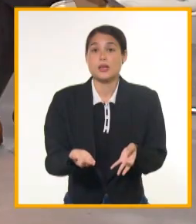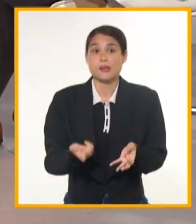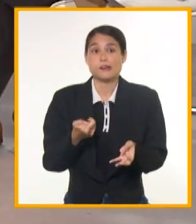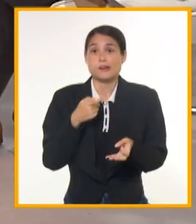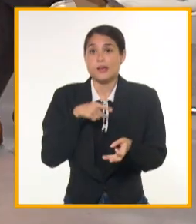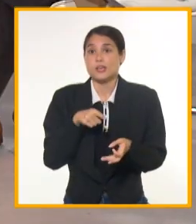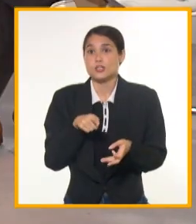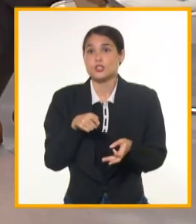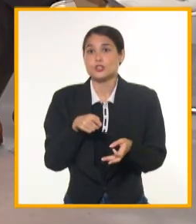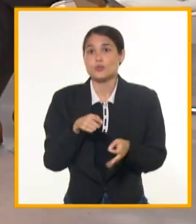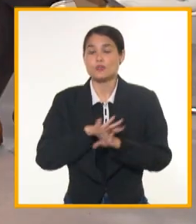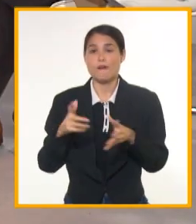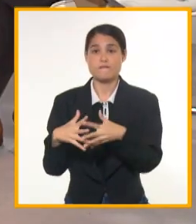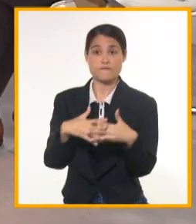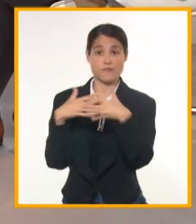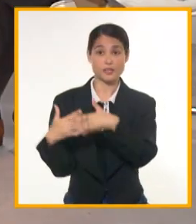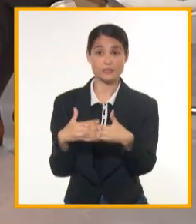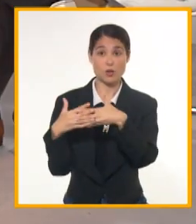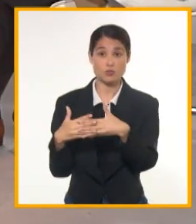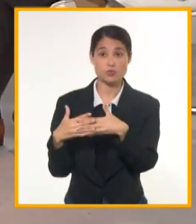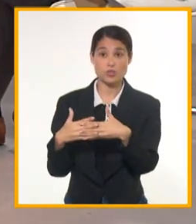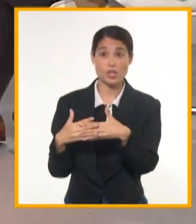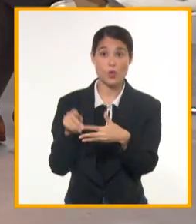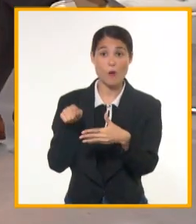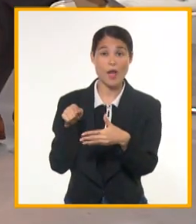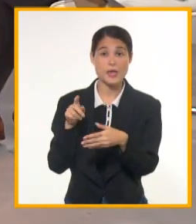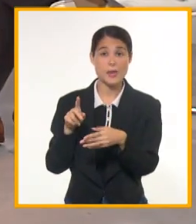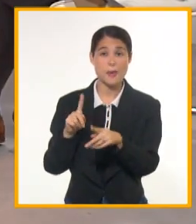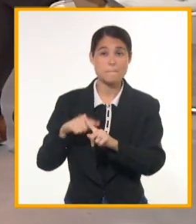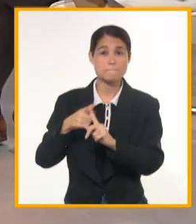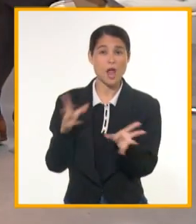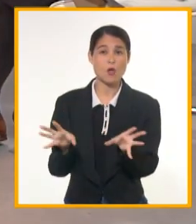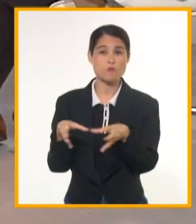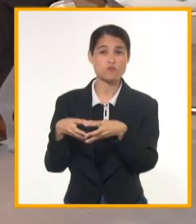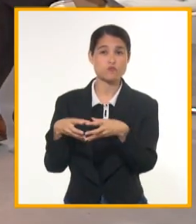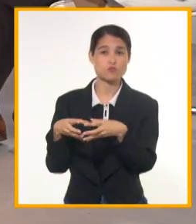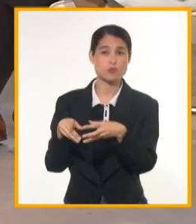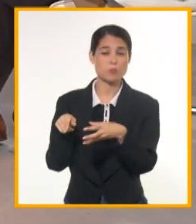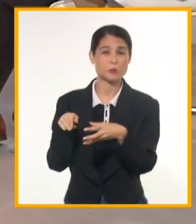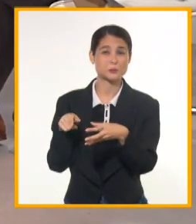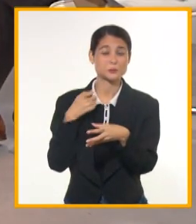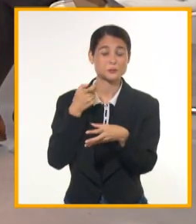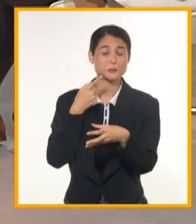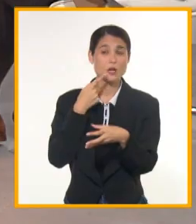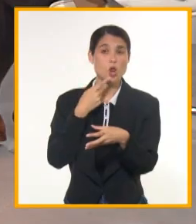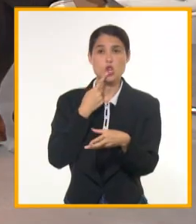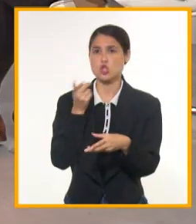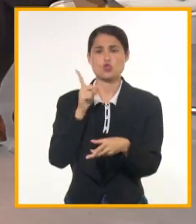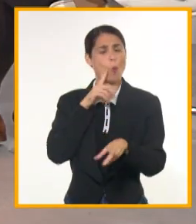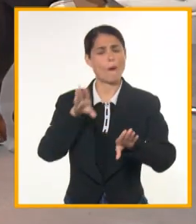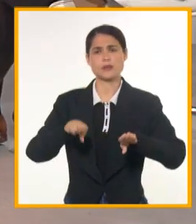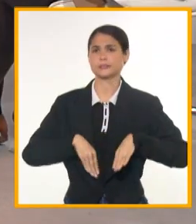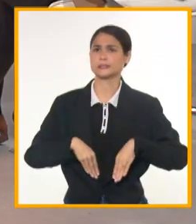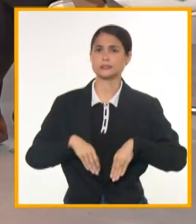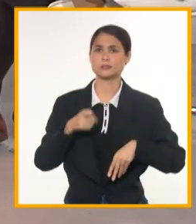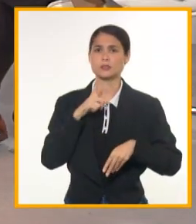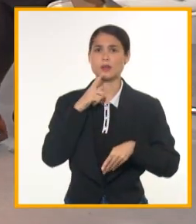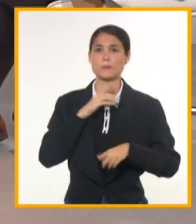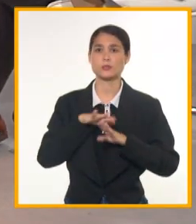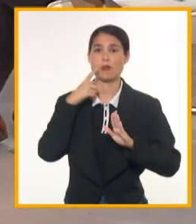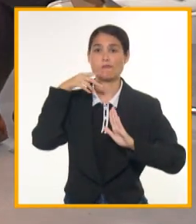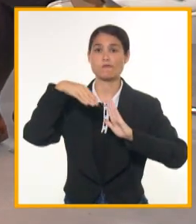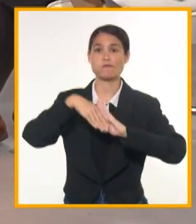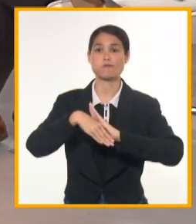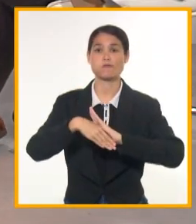en Estados Unidos, y especialmente esta administración, no ha reconocido que a pesar de los vaivenes y de los retrocesos, América Latina no es la